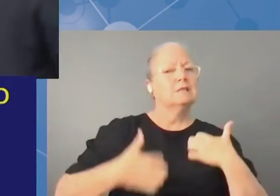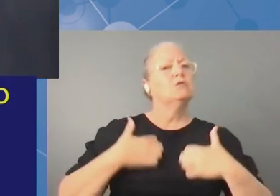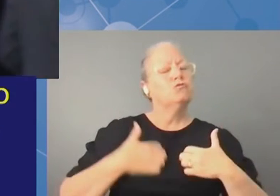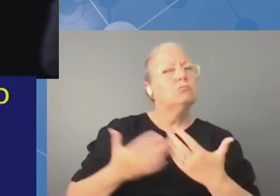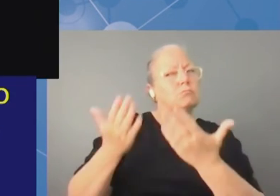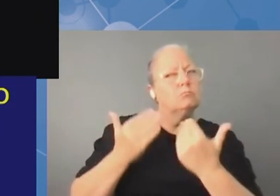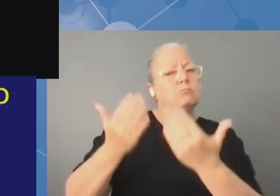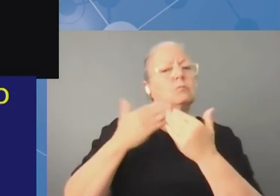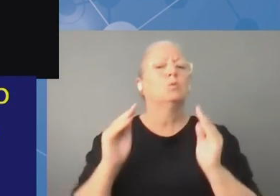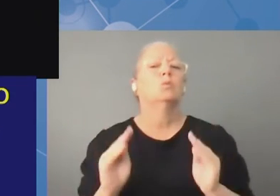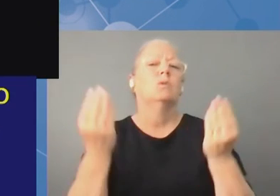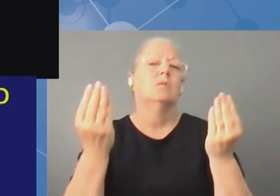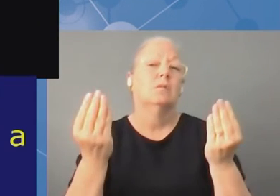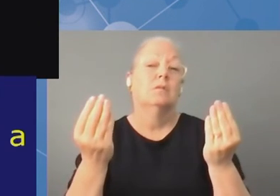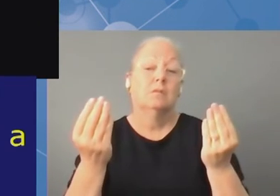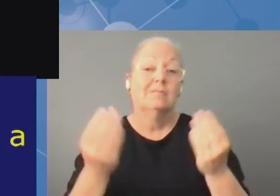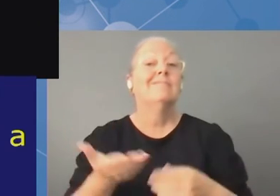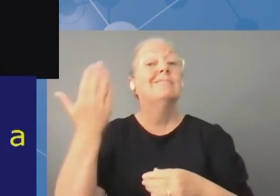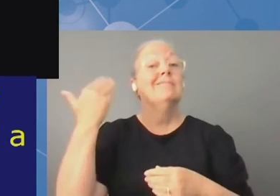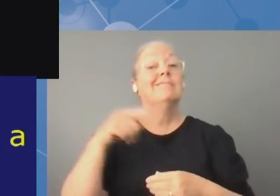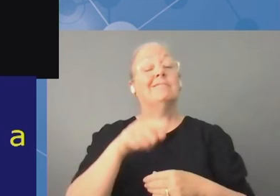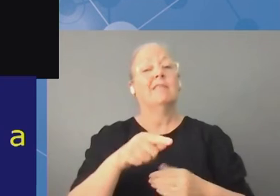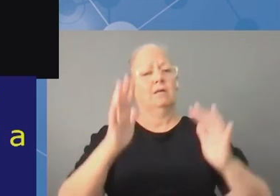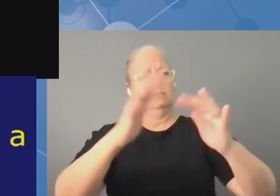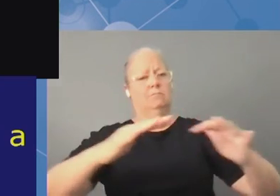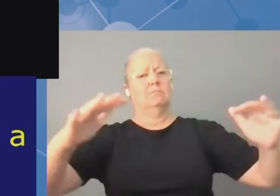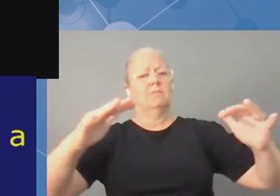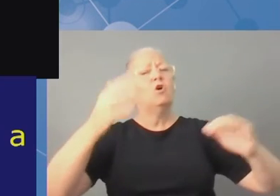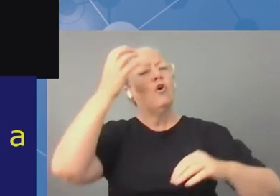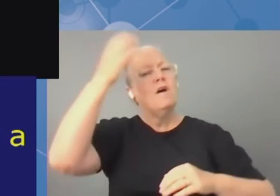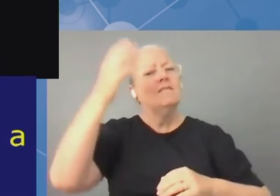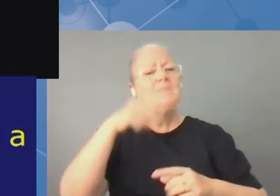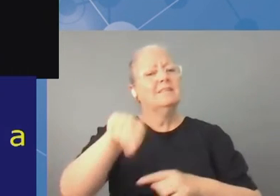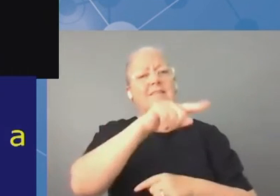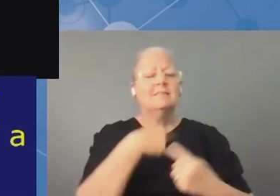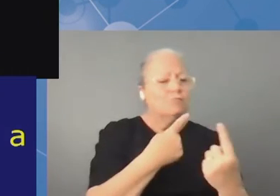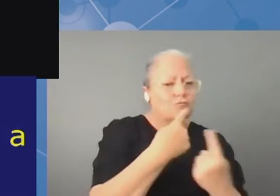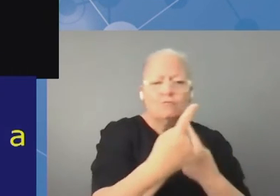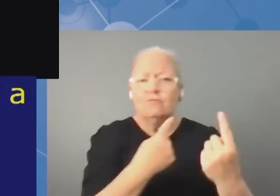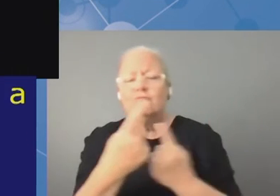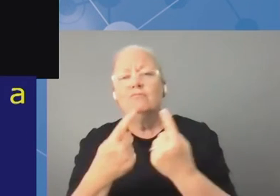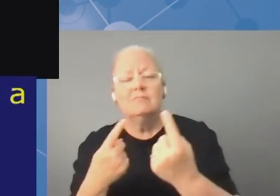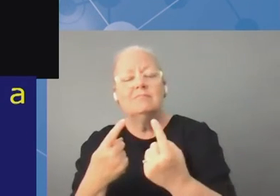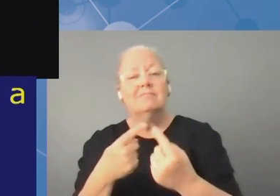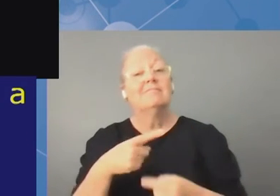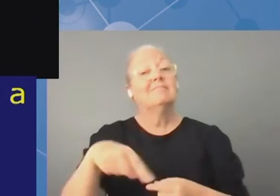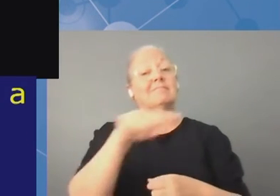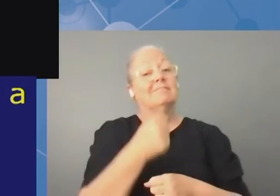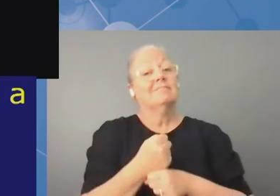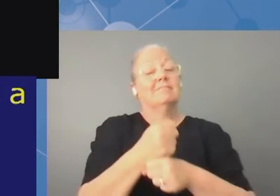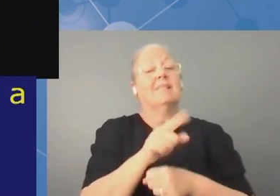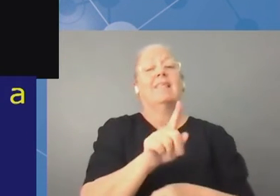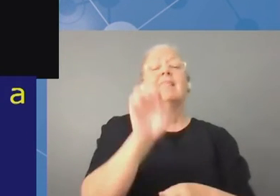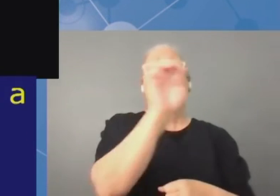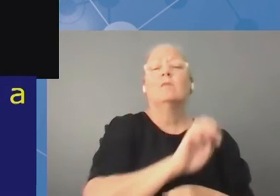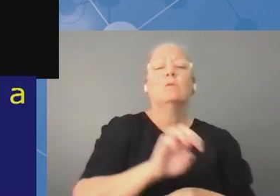alegra poder, además de escucharlos, también poder hablar, expresar nuestras opiniones. Por eso, durante